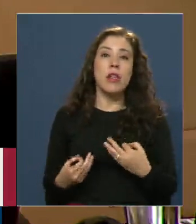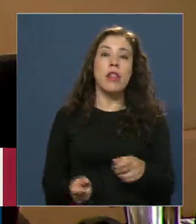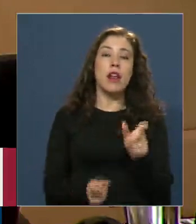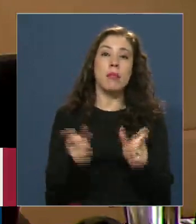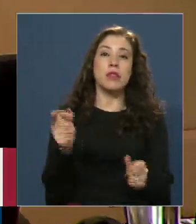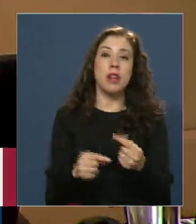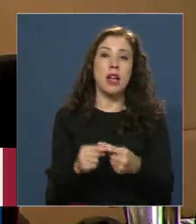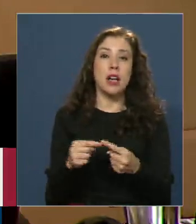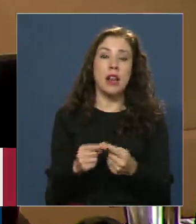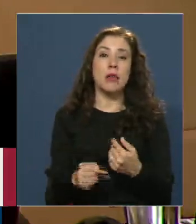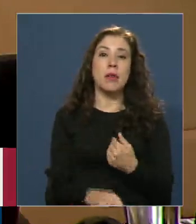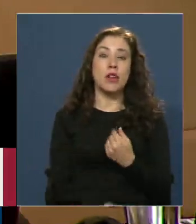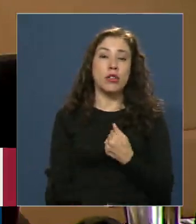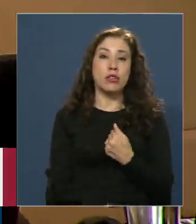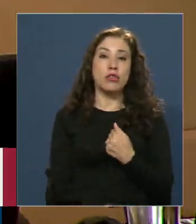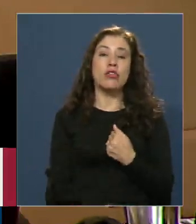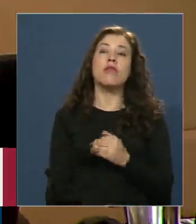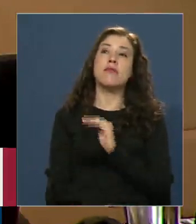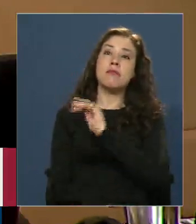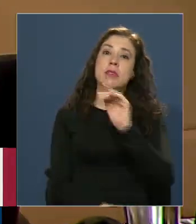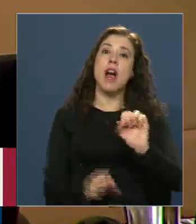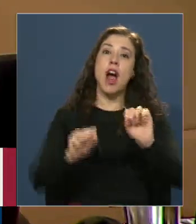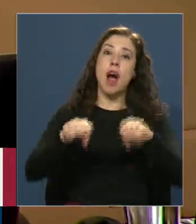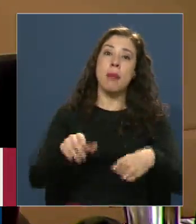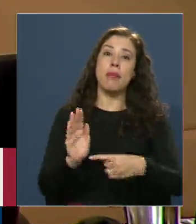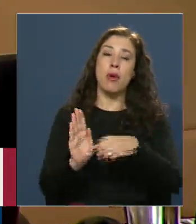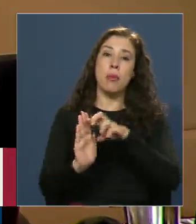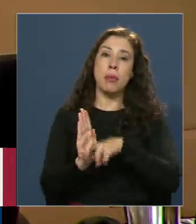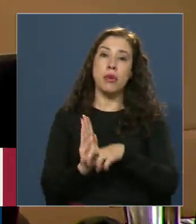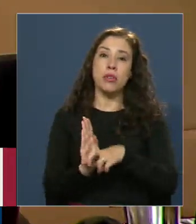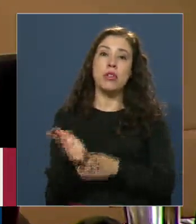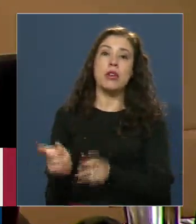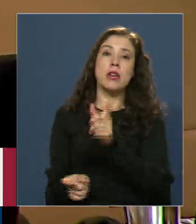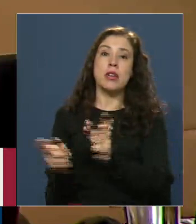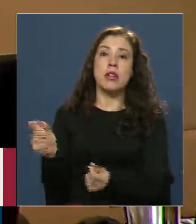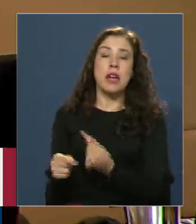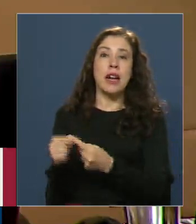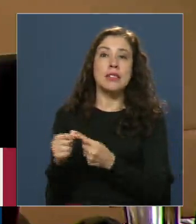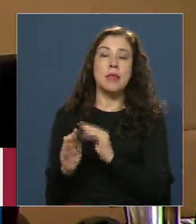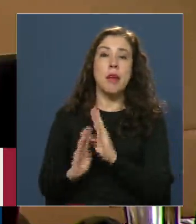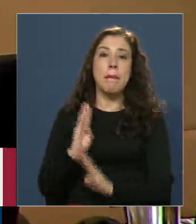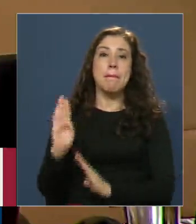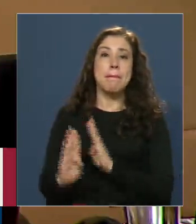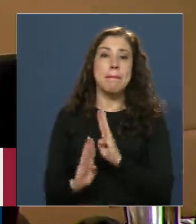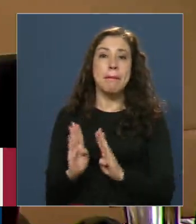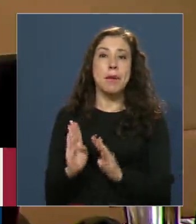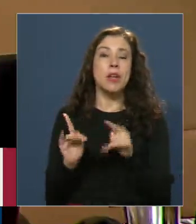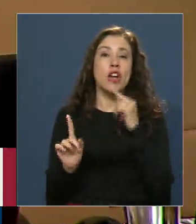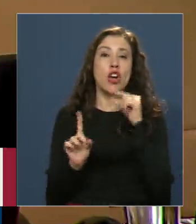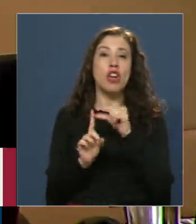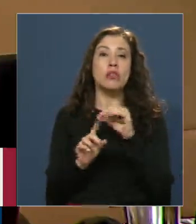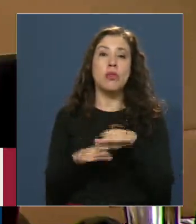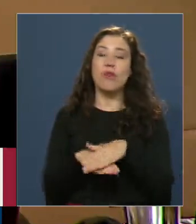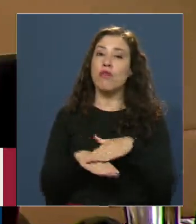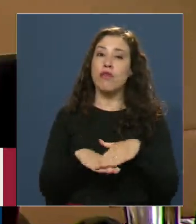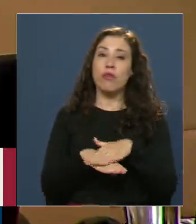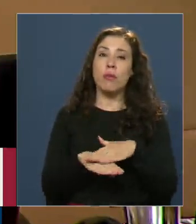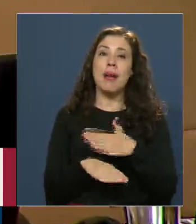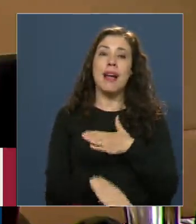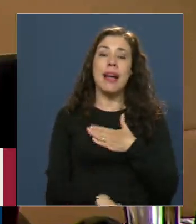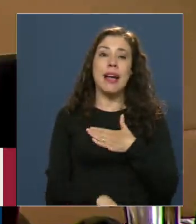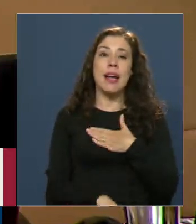media. Así que la invitación es a aprobar este proyecto, que es clase media protegida, porque ese es el concepto fundamental que